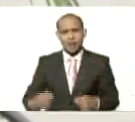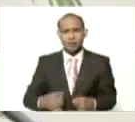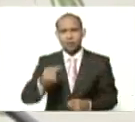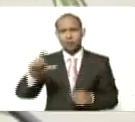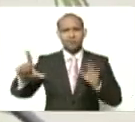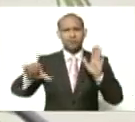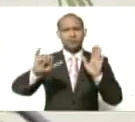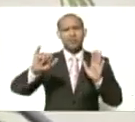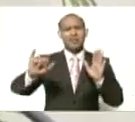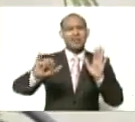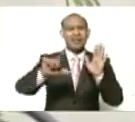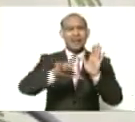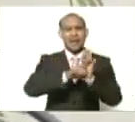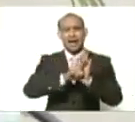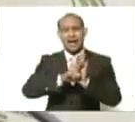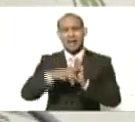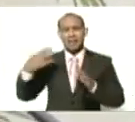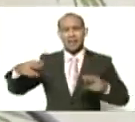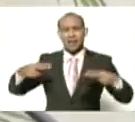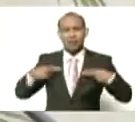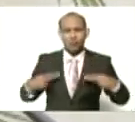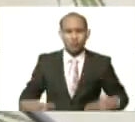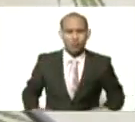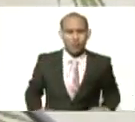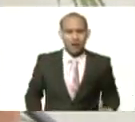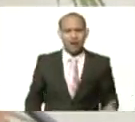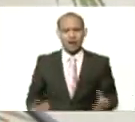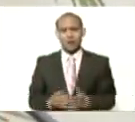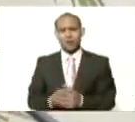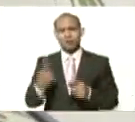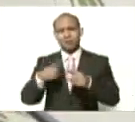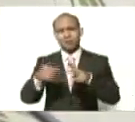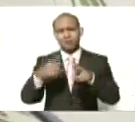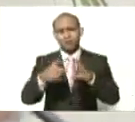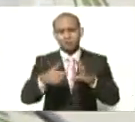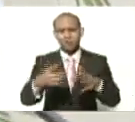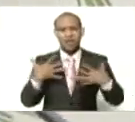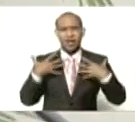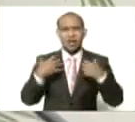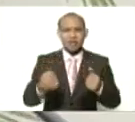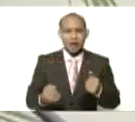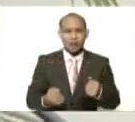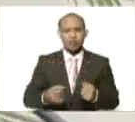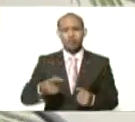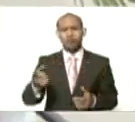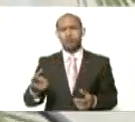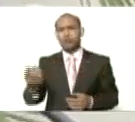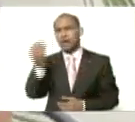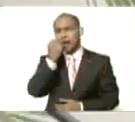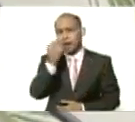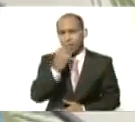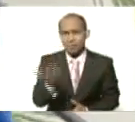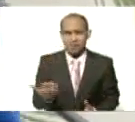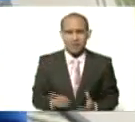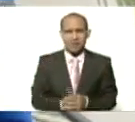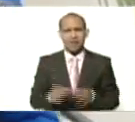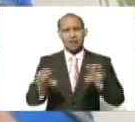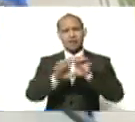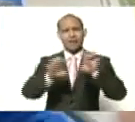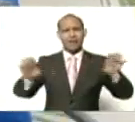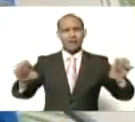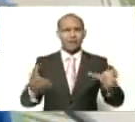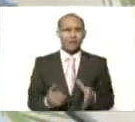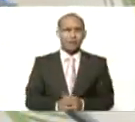lesa humanidad, el bloqueo ha causado impacto en la salud, en la alimentación, en la